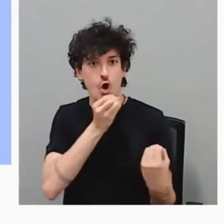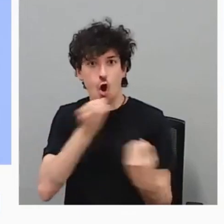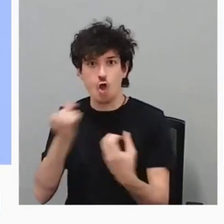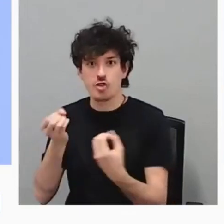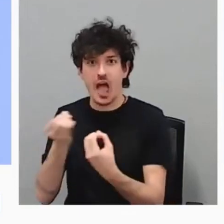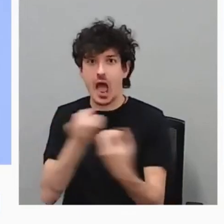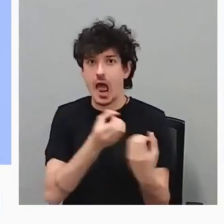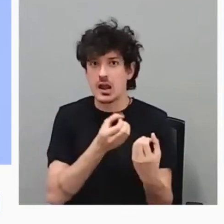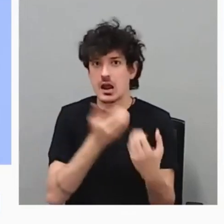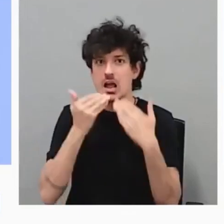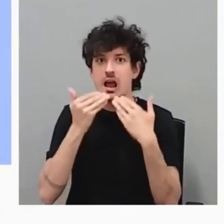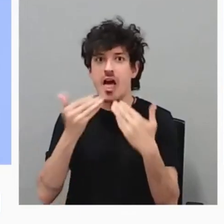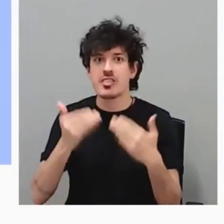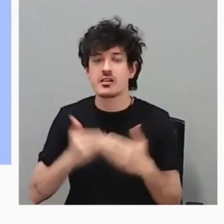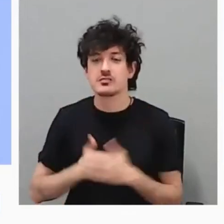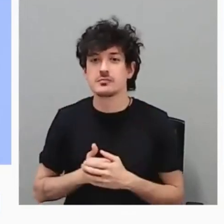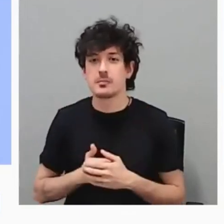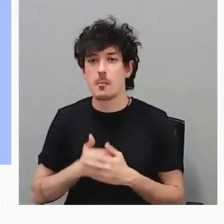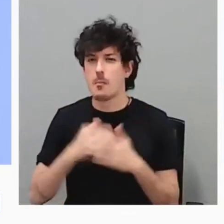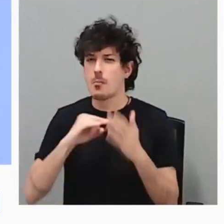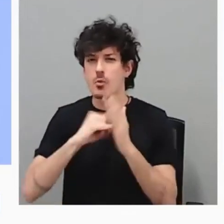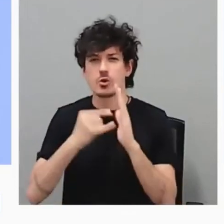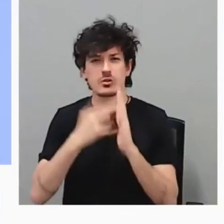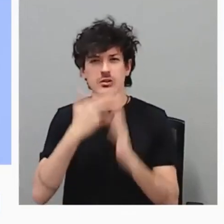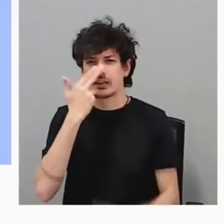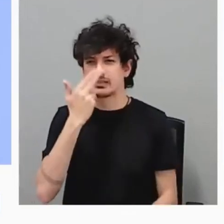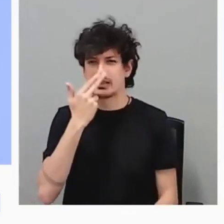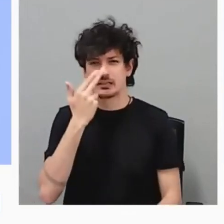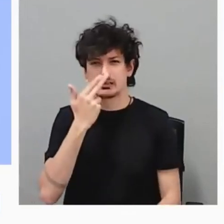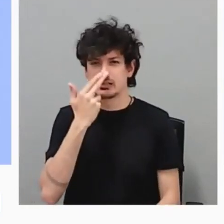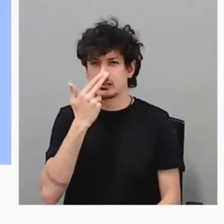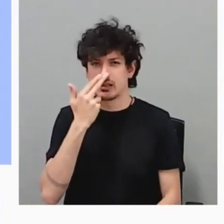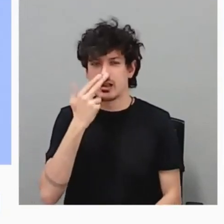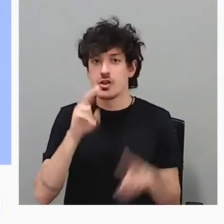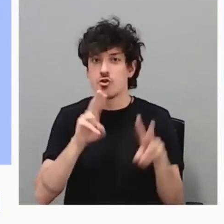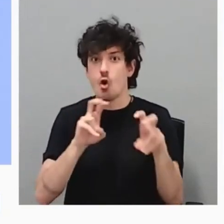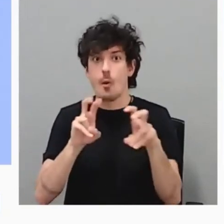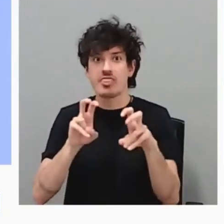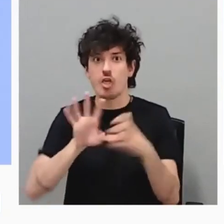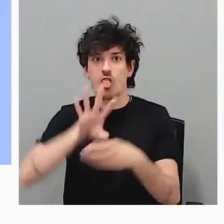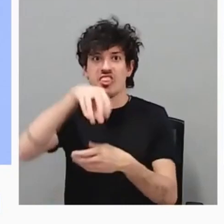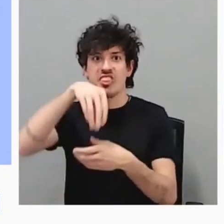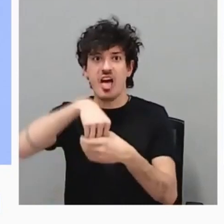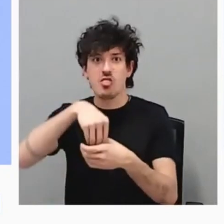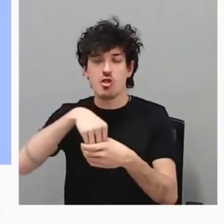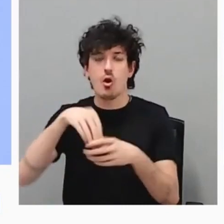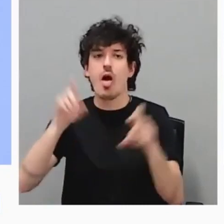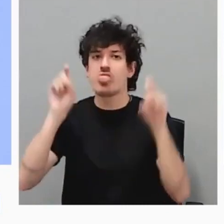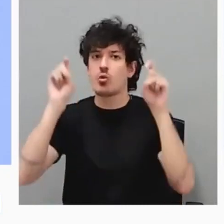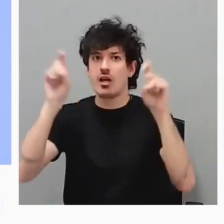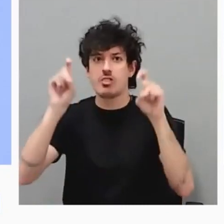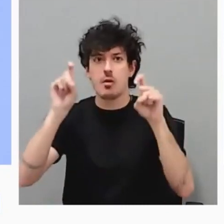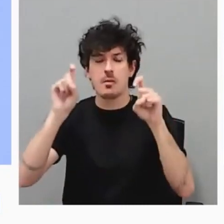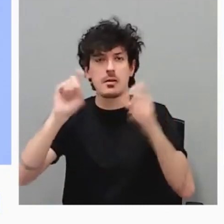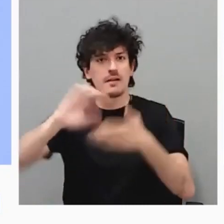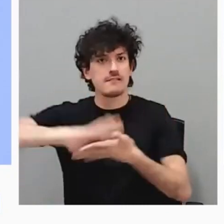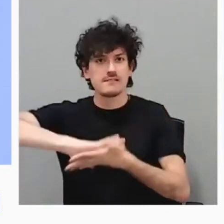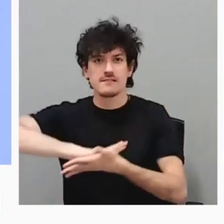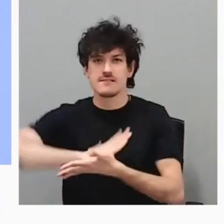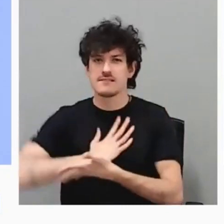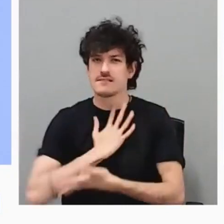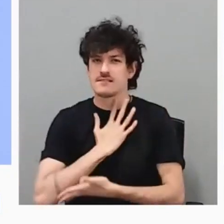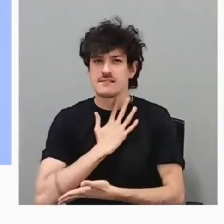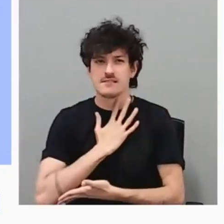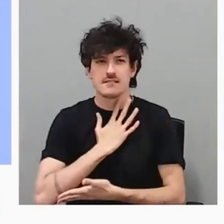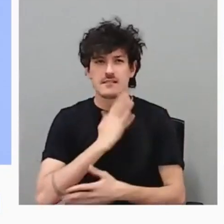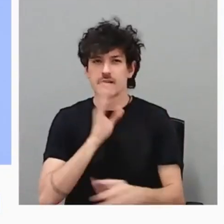súper interesantes, ¿no? Ya lo concreto de lo que es innovación dentro de educación, que creo que nos inspiran a todos y nos dan ganas. Bueno, a mí por lo menos